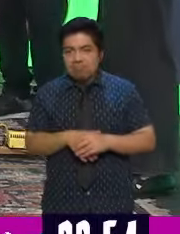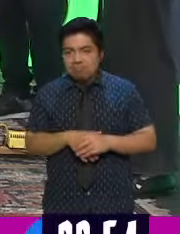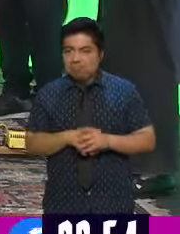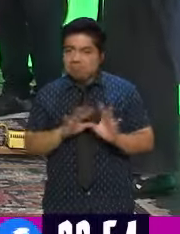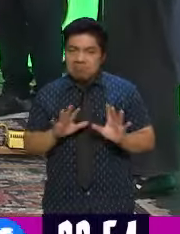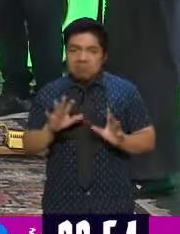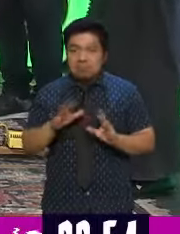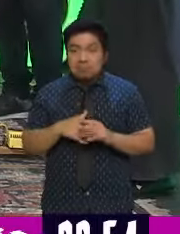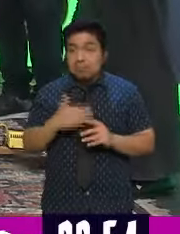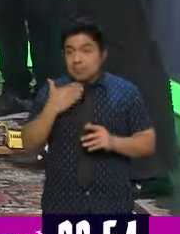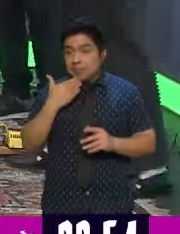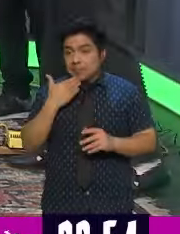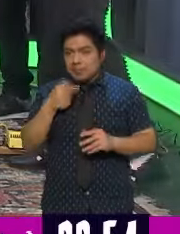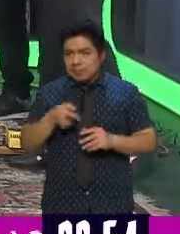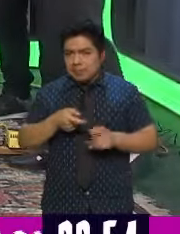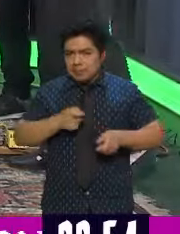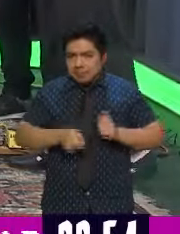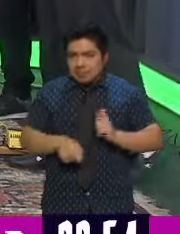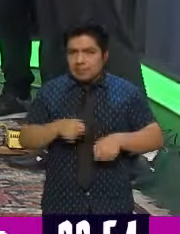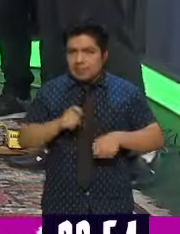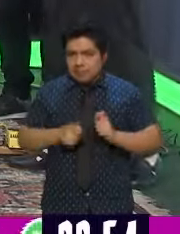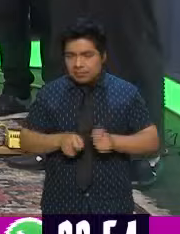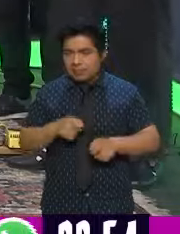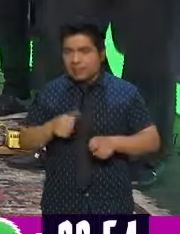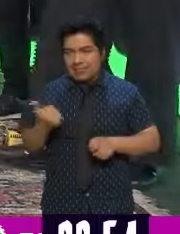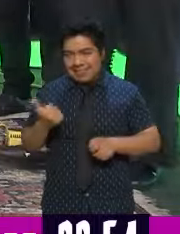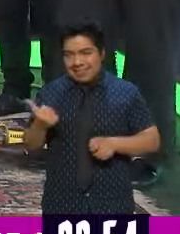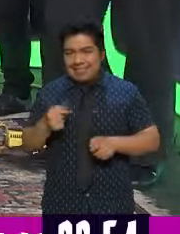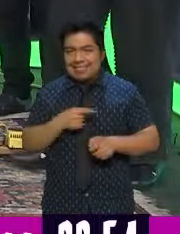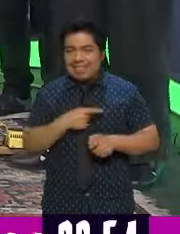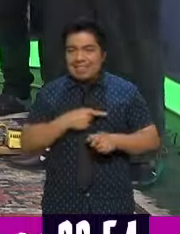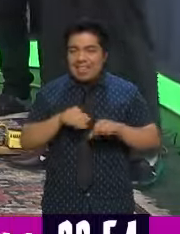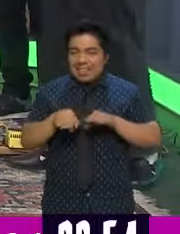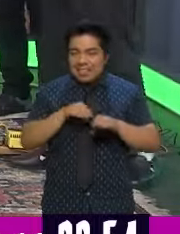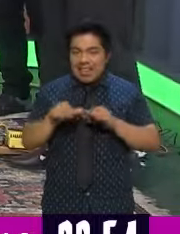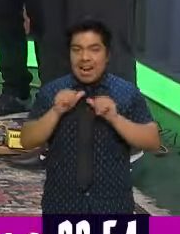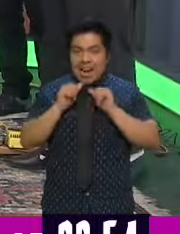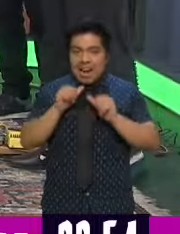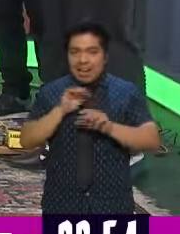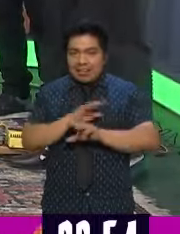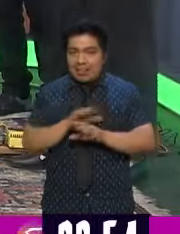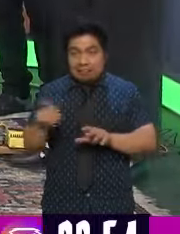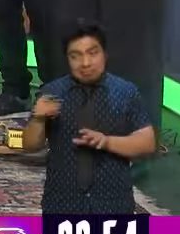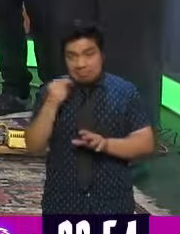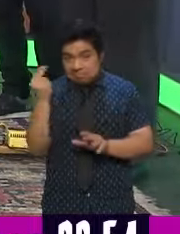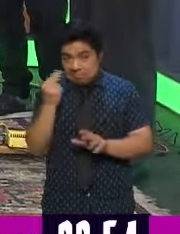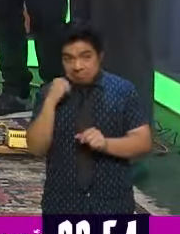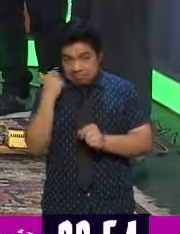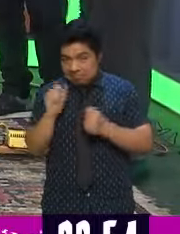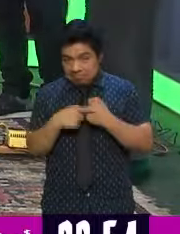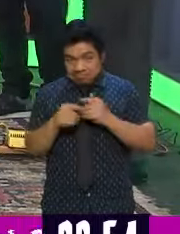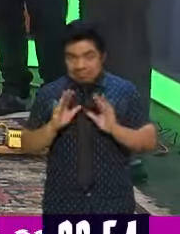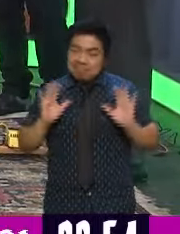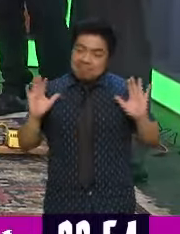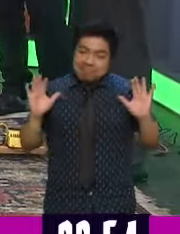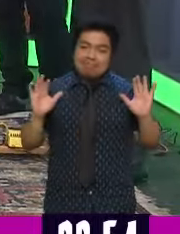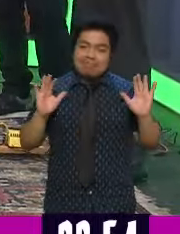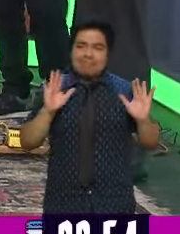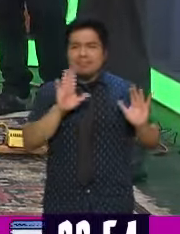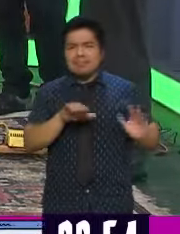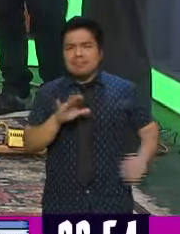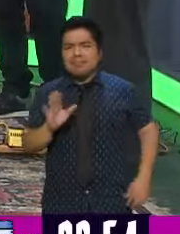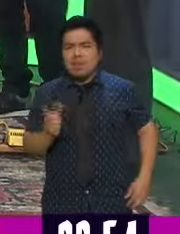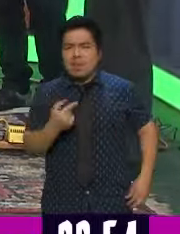formación, suena. Este es baterista, anda desempleado. No, no me quite ¿no? trabajo, señora. Si necesitan. Oigan, ¿por